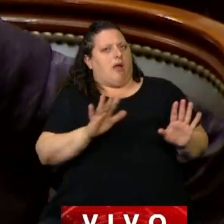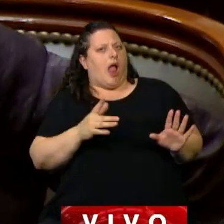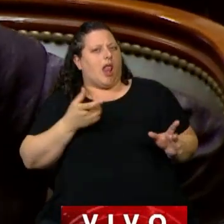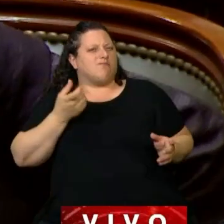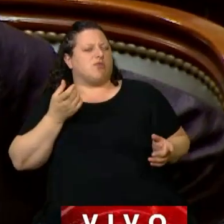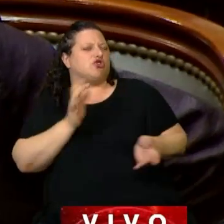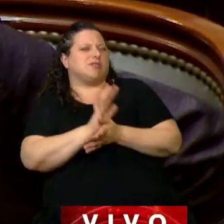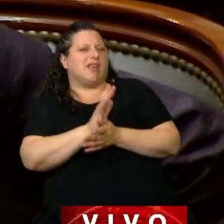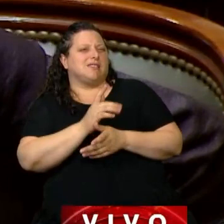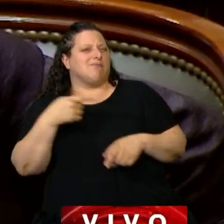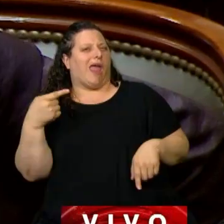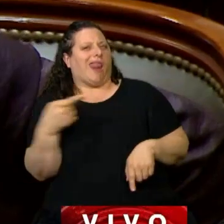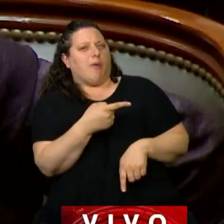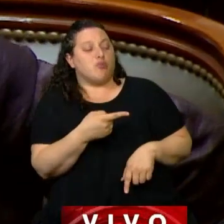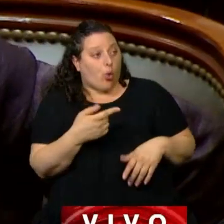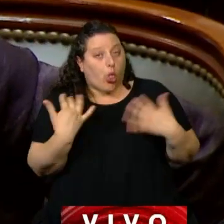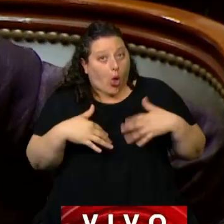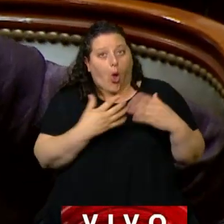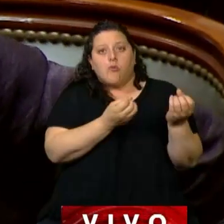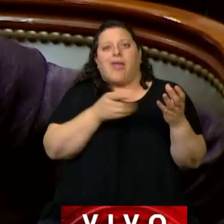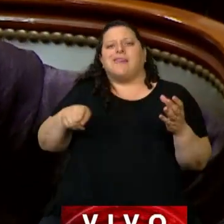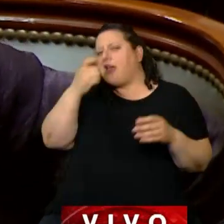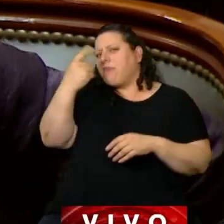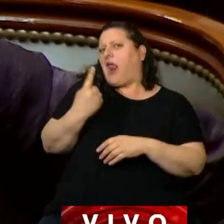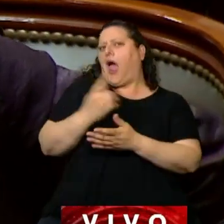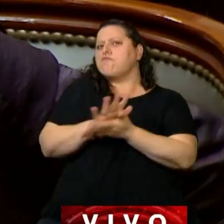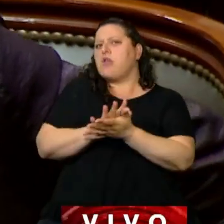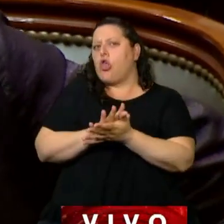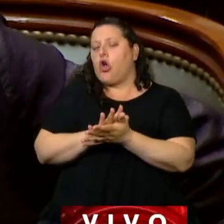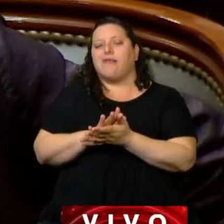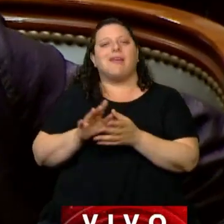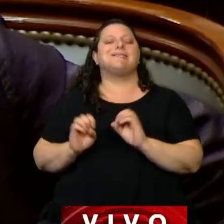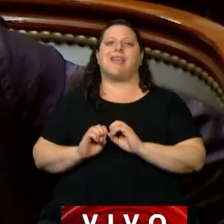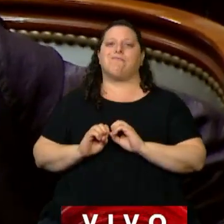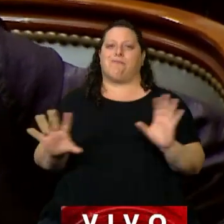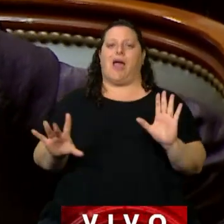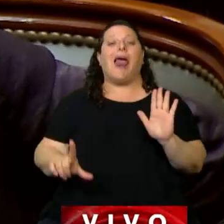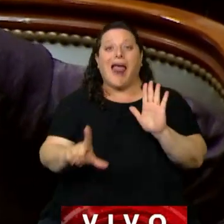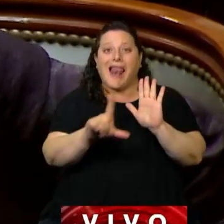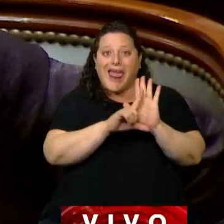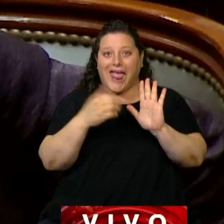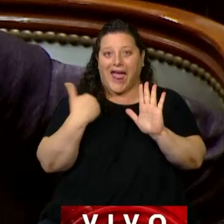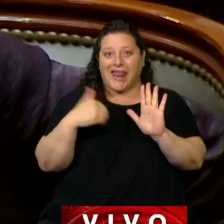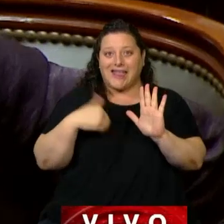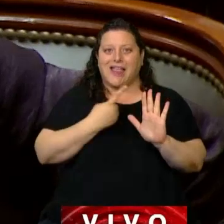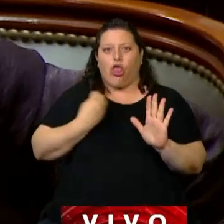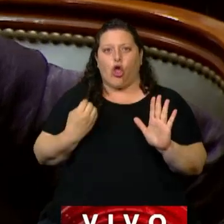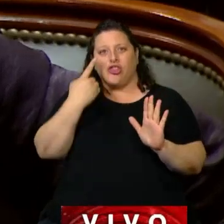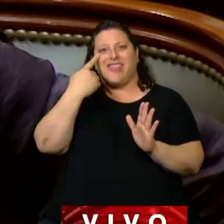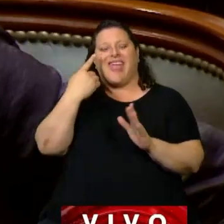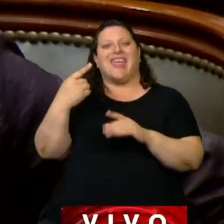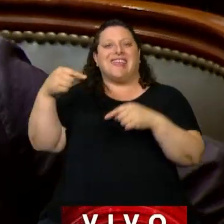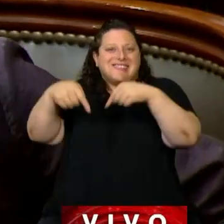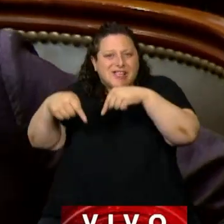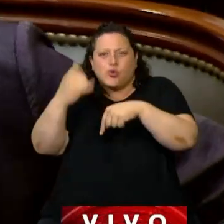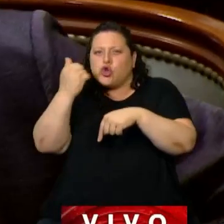futbolísticas este del pueblo alemán ella había sido rápido Está mal porque la ley de la Argentina en un instituto que se creó hace 27 años hizo otra